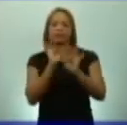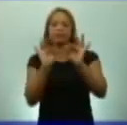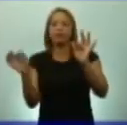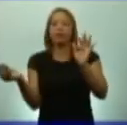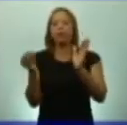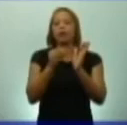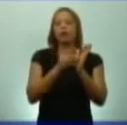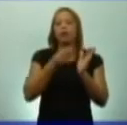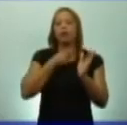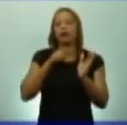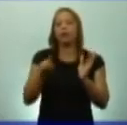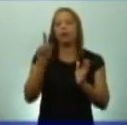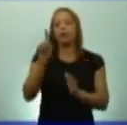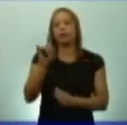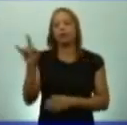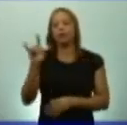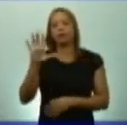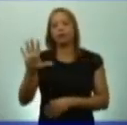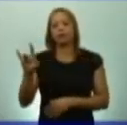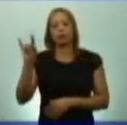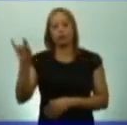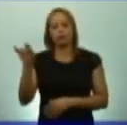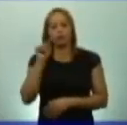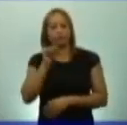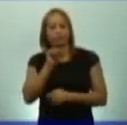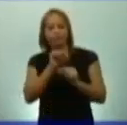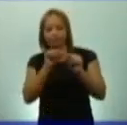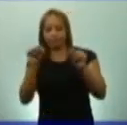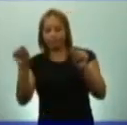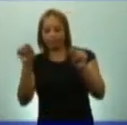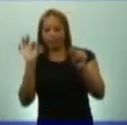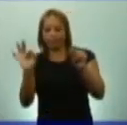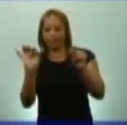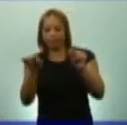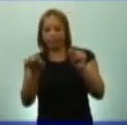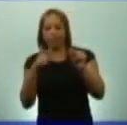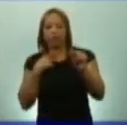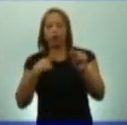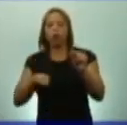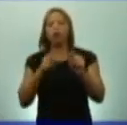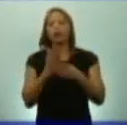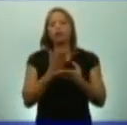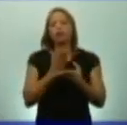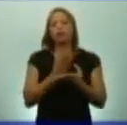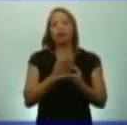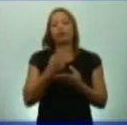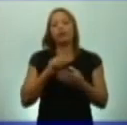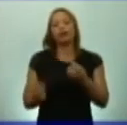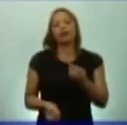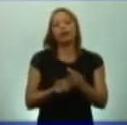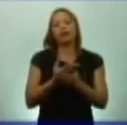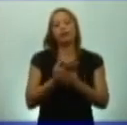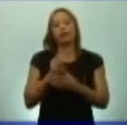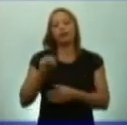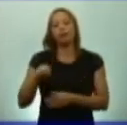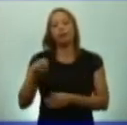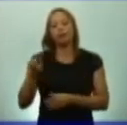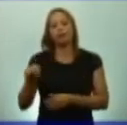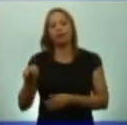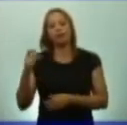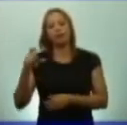año 1959. Uno de los hechos que estudiamos hoy, la creación de las milicias